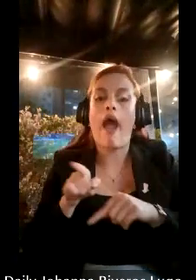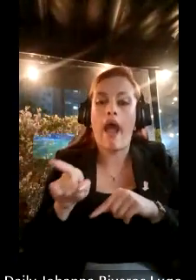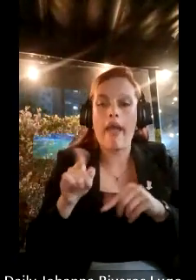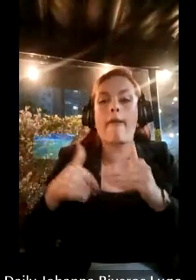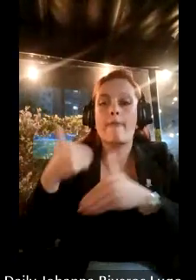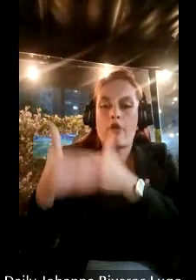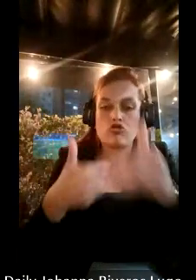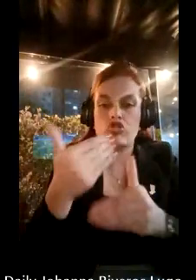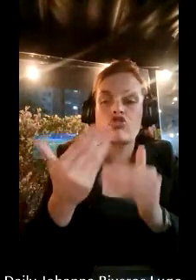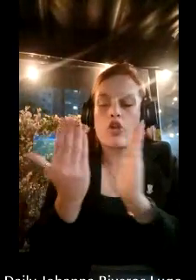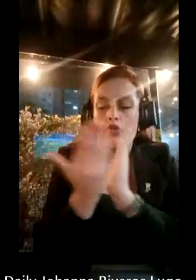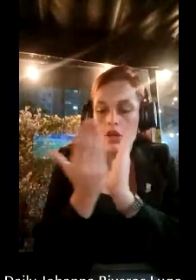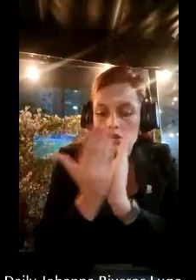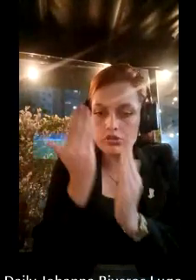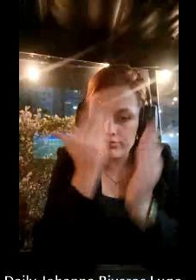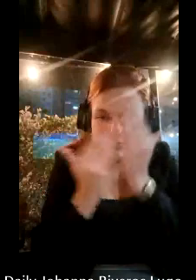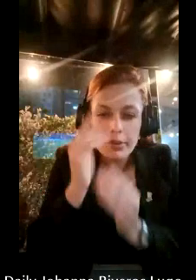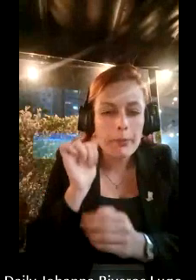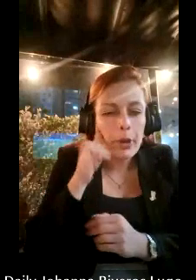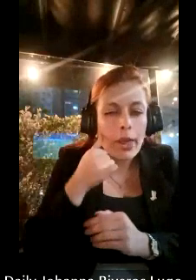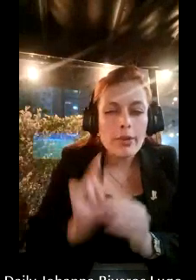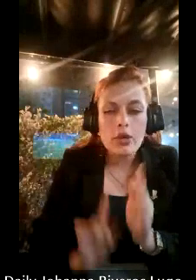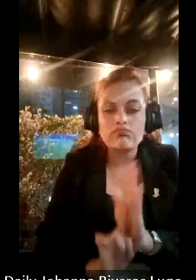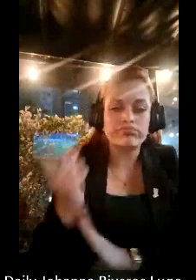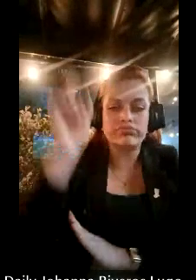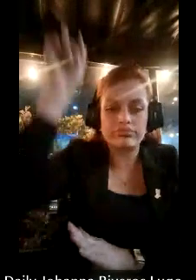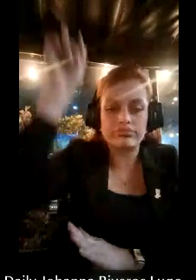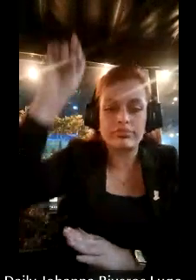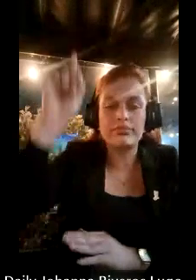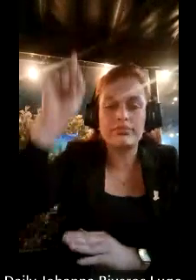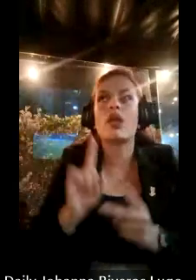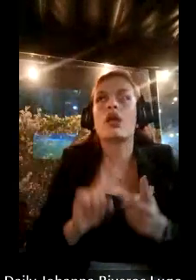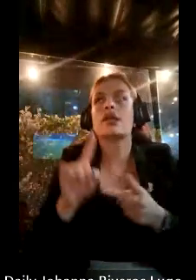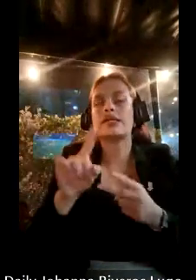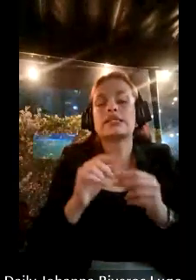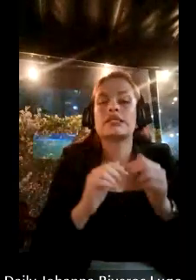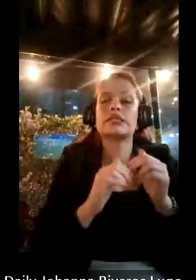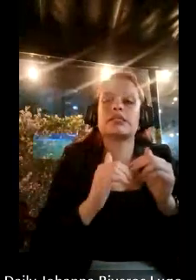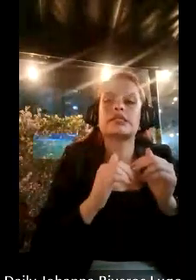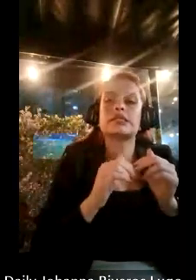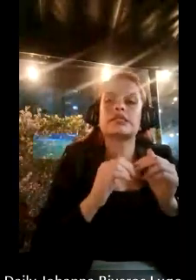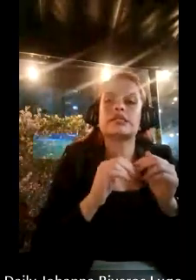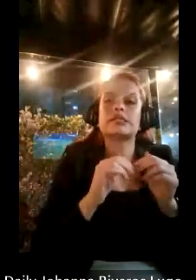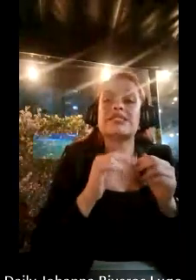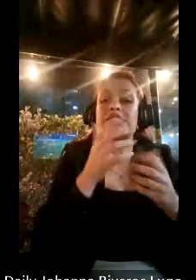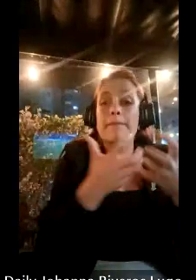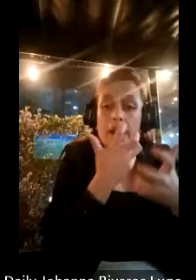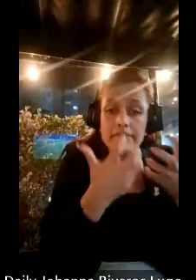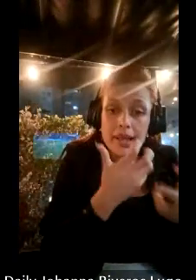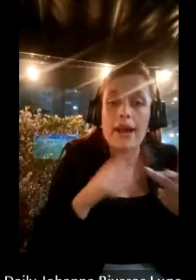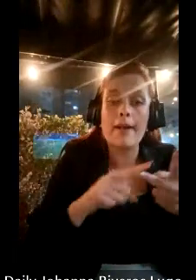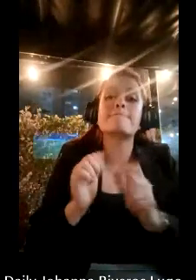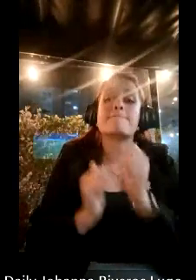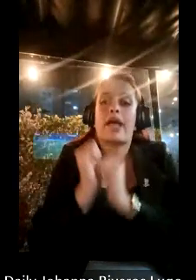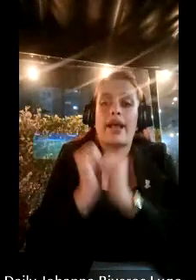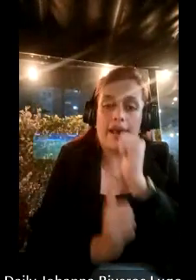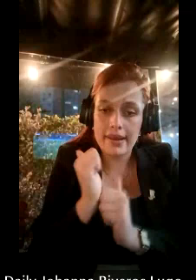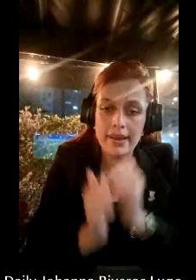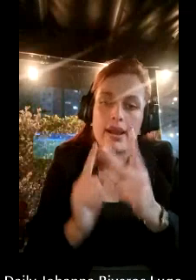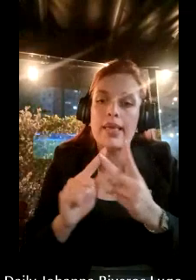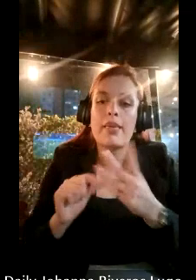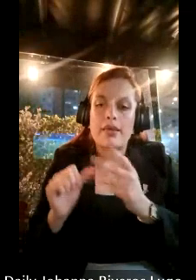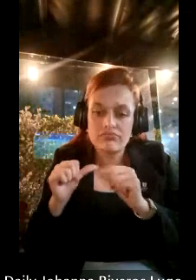de cohetes. Se divide en cinemática, dinámica y estática. Es muy importante y tener